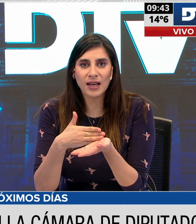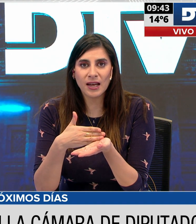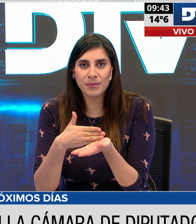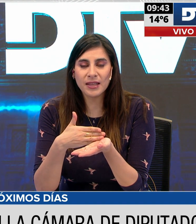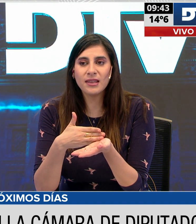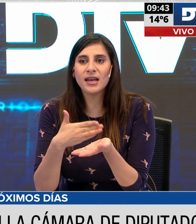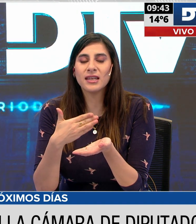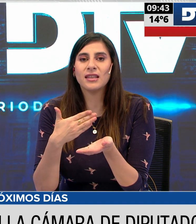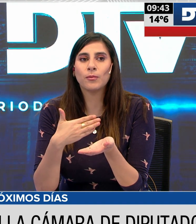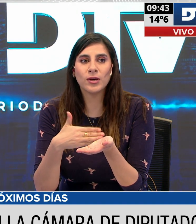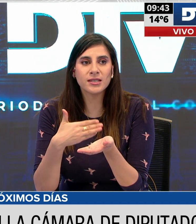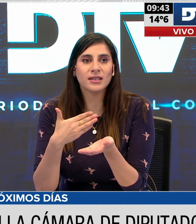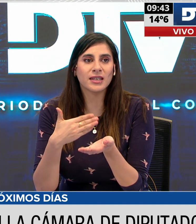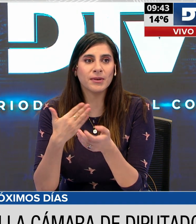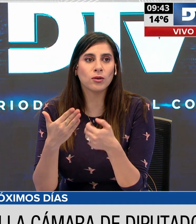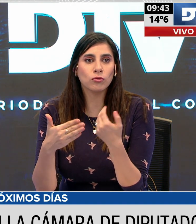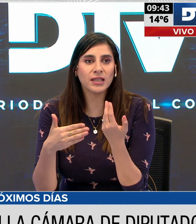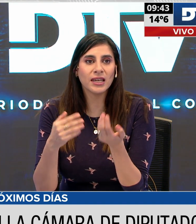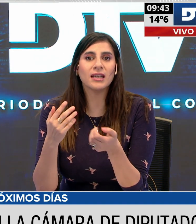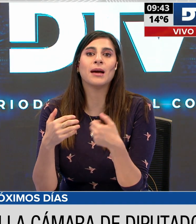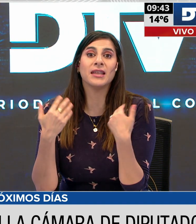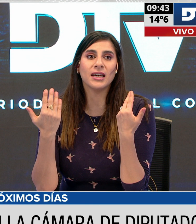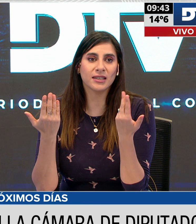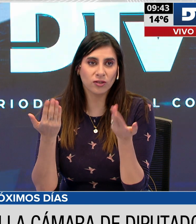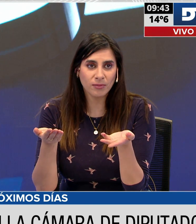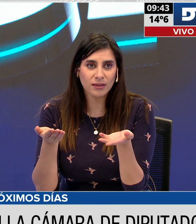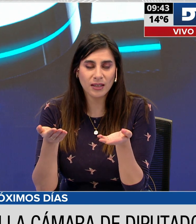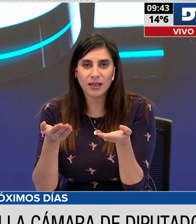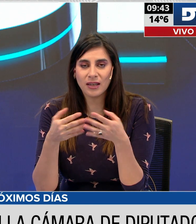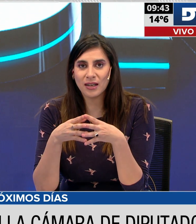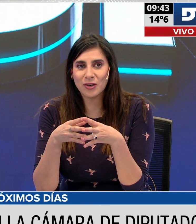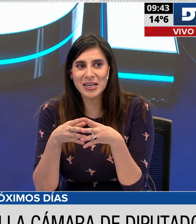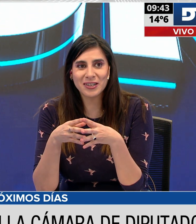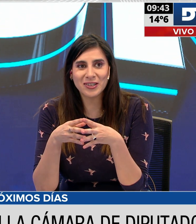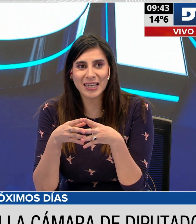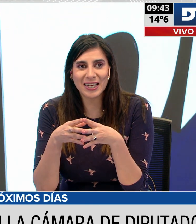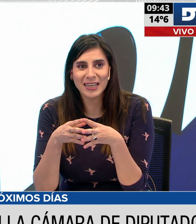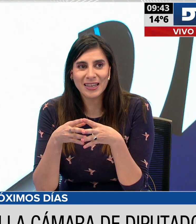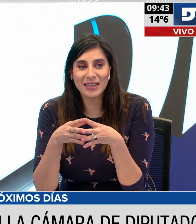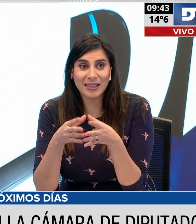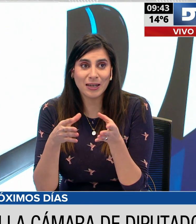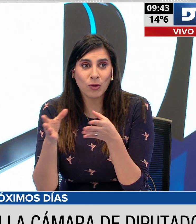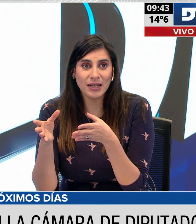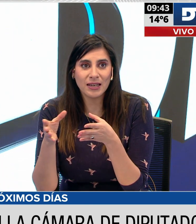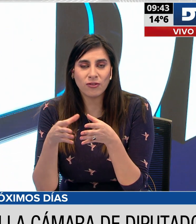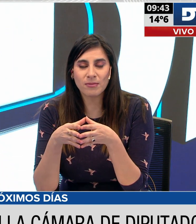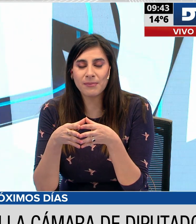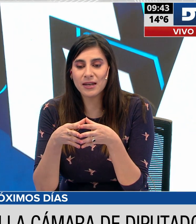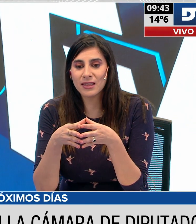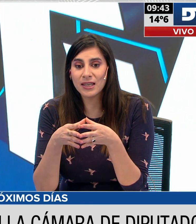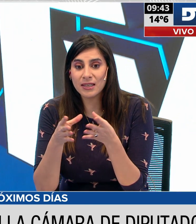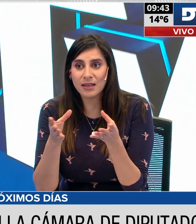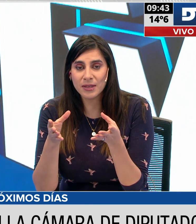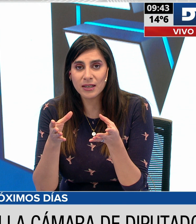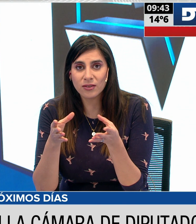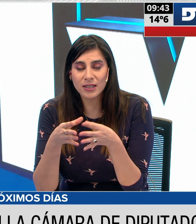determinada medida y después repercute en las medidas que se toman en el gobierno del cual forma